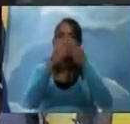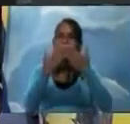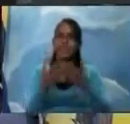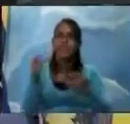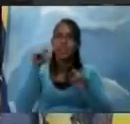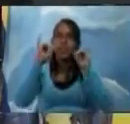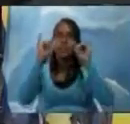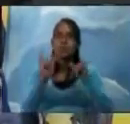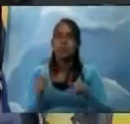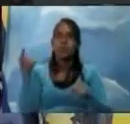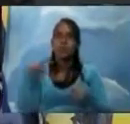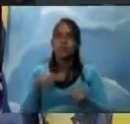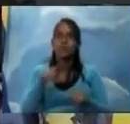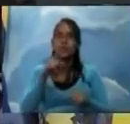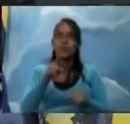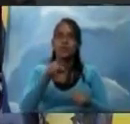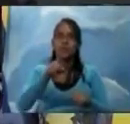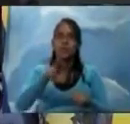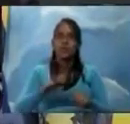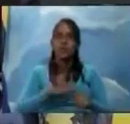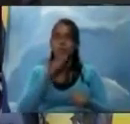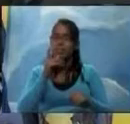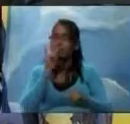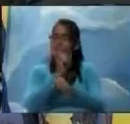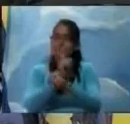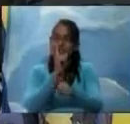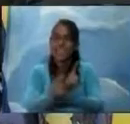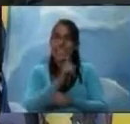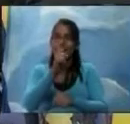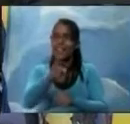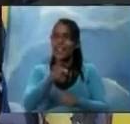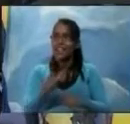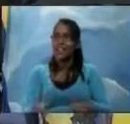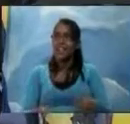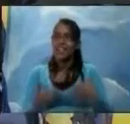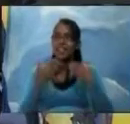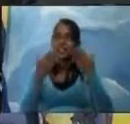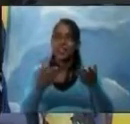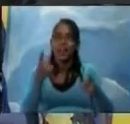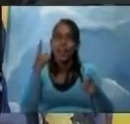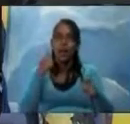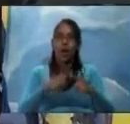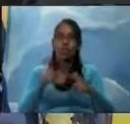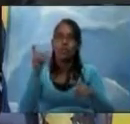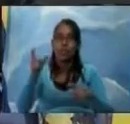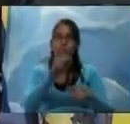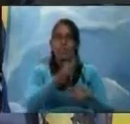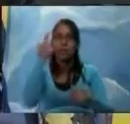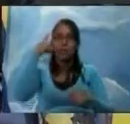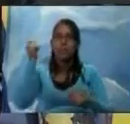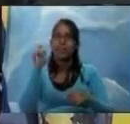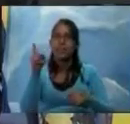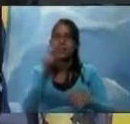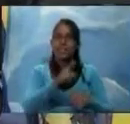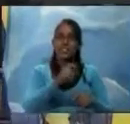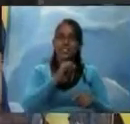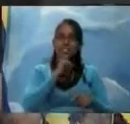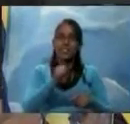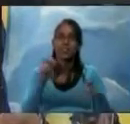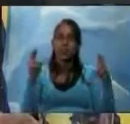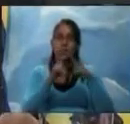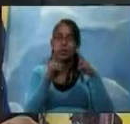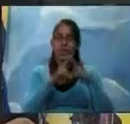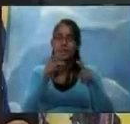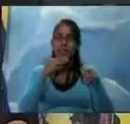tenemos tratados que usted puede sencillamente entregar a otras personas para que ellos también conozcan